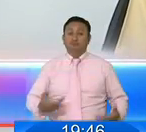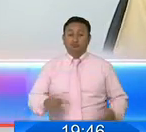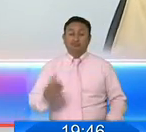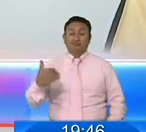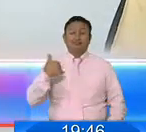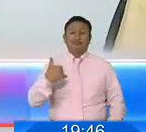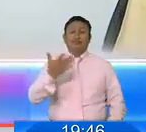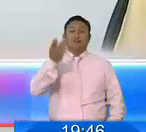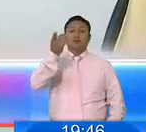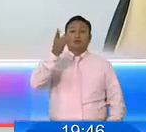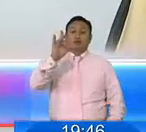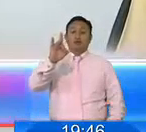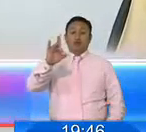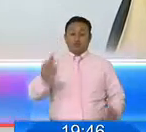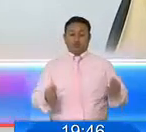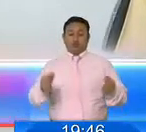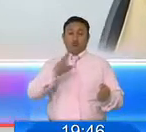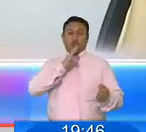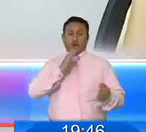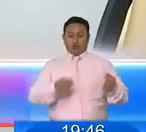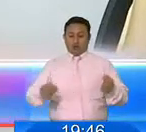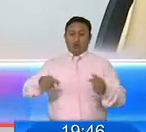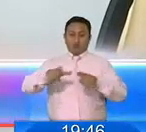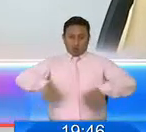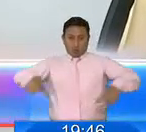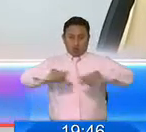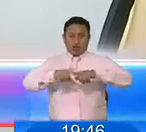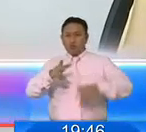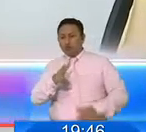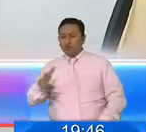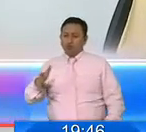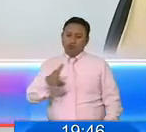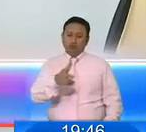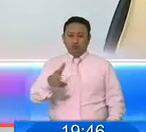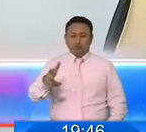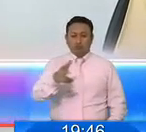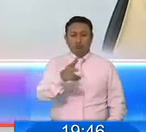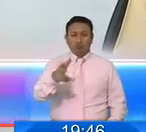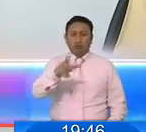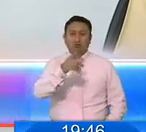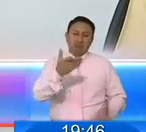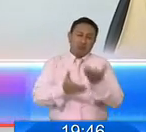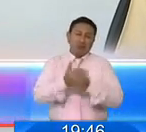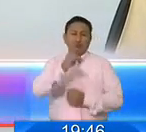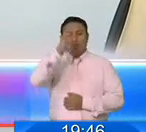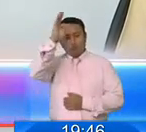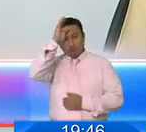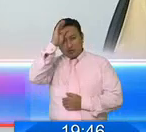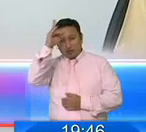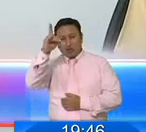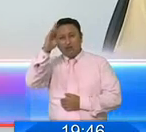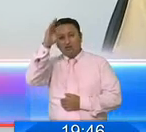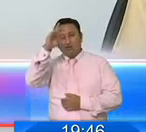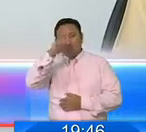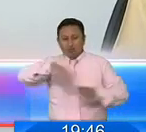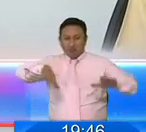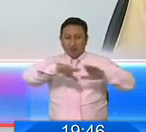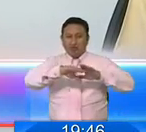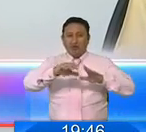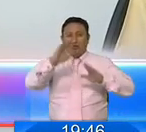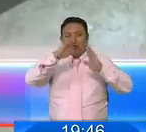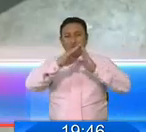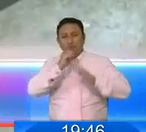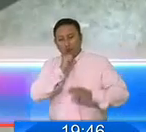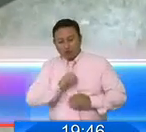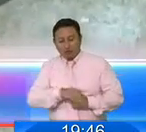recorriendo las zonas afectadas y también en los sitios vulnerables como son hospitales clínicas anciana